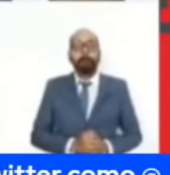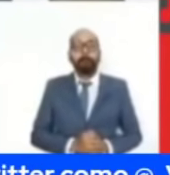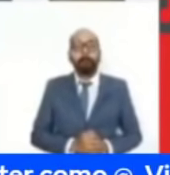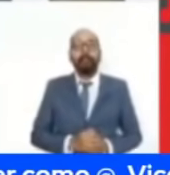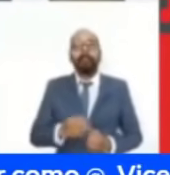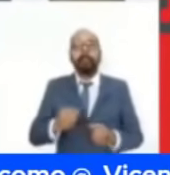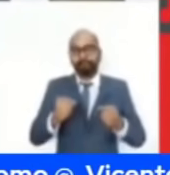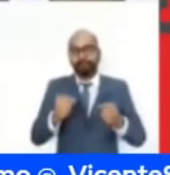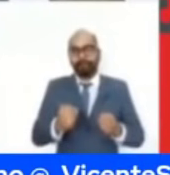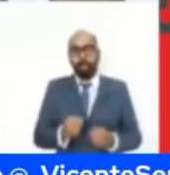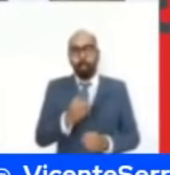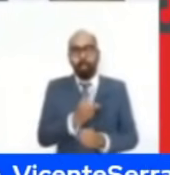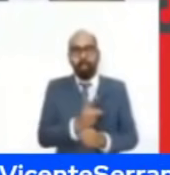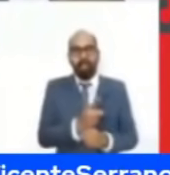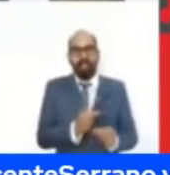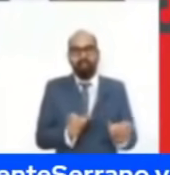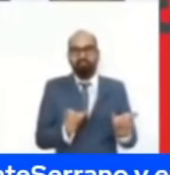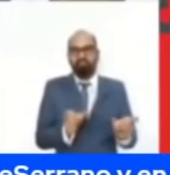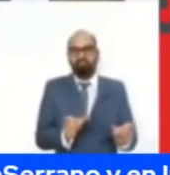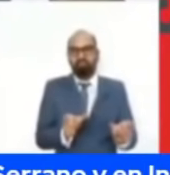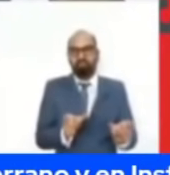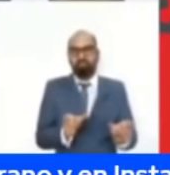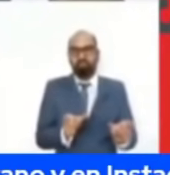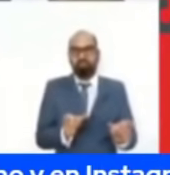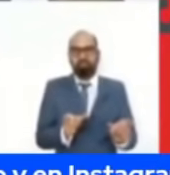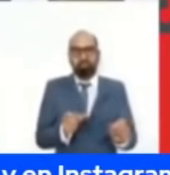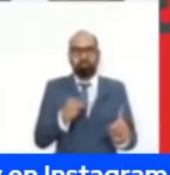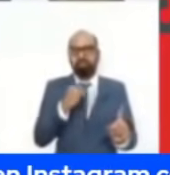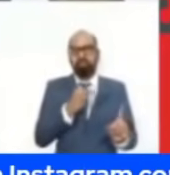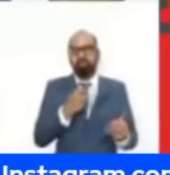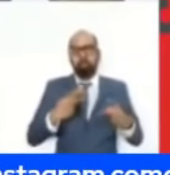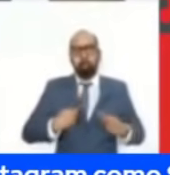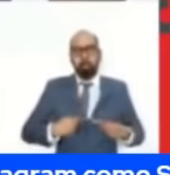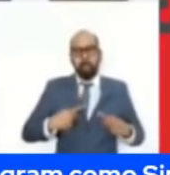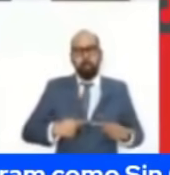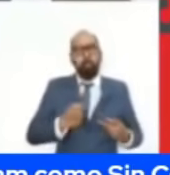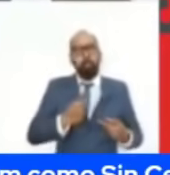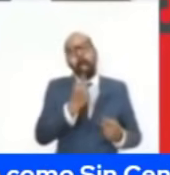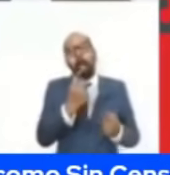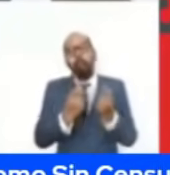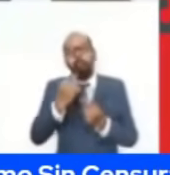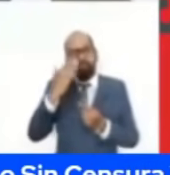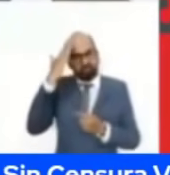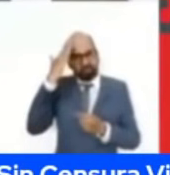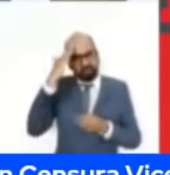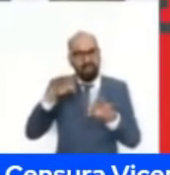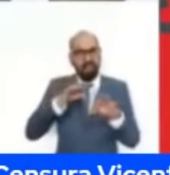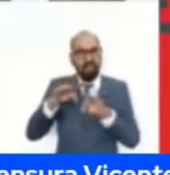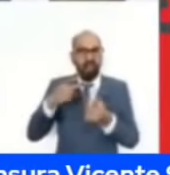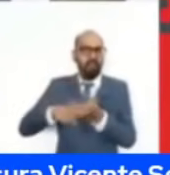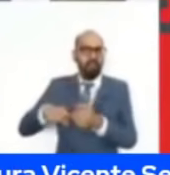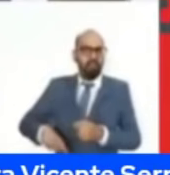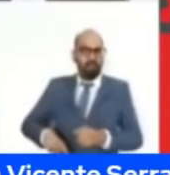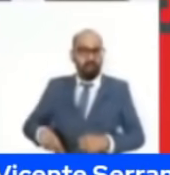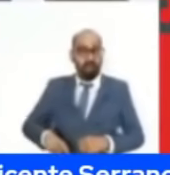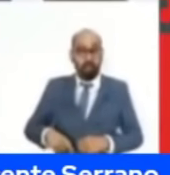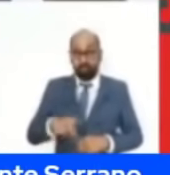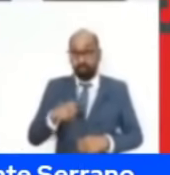seguridad personas físicas a funcionarios 424 este es un dato interesante